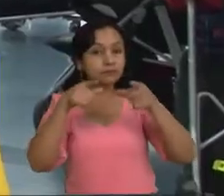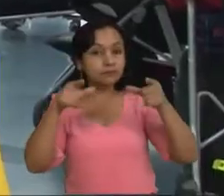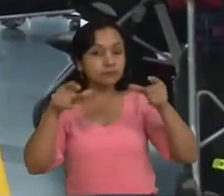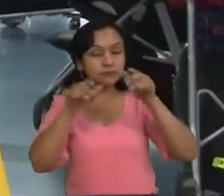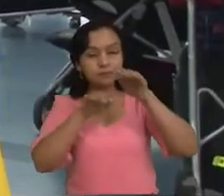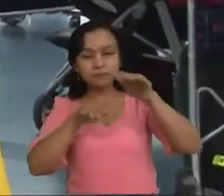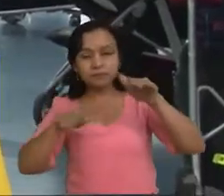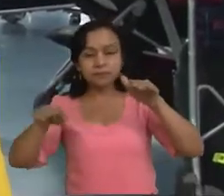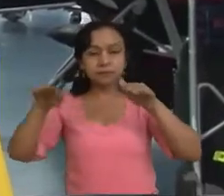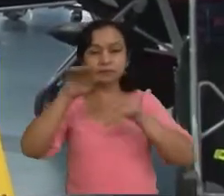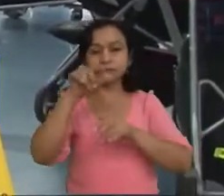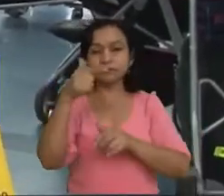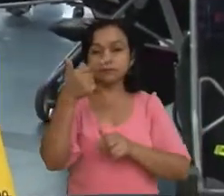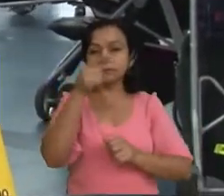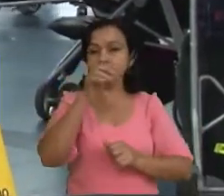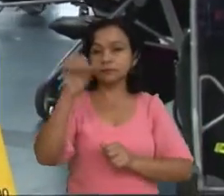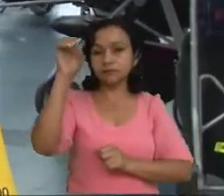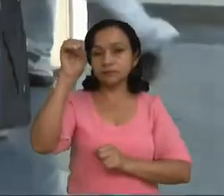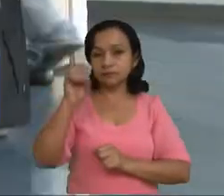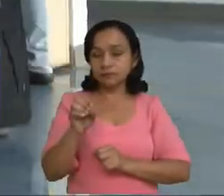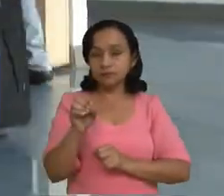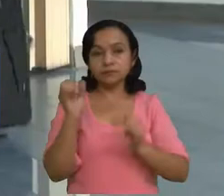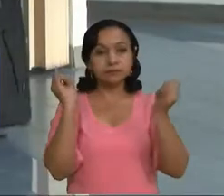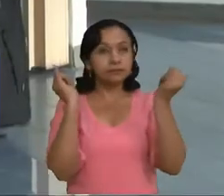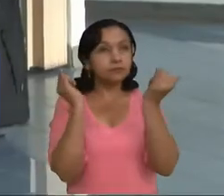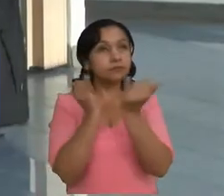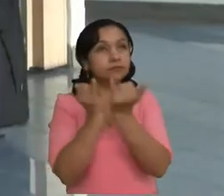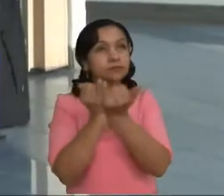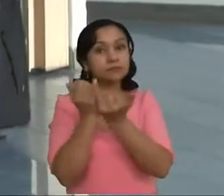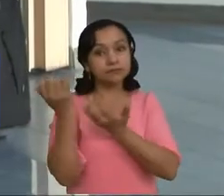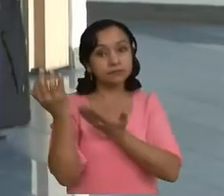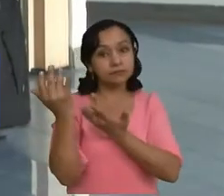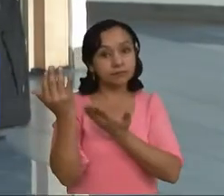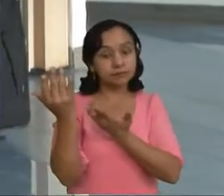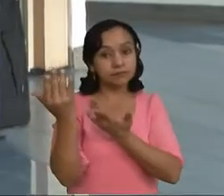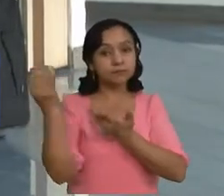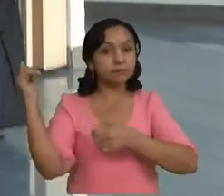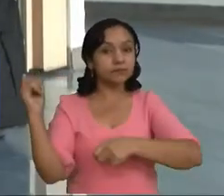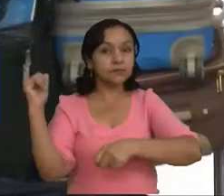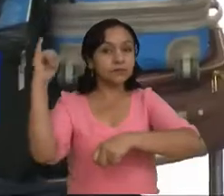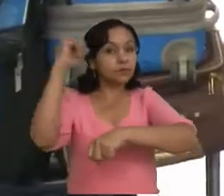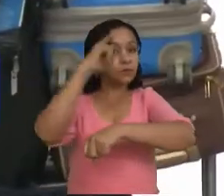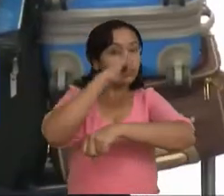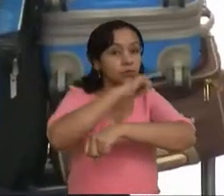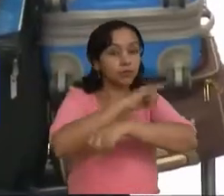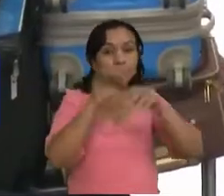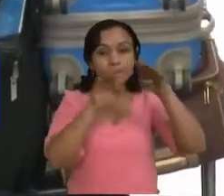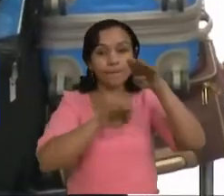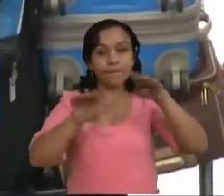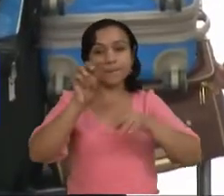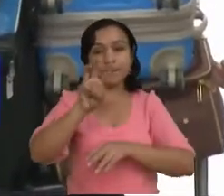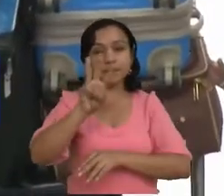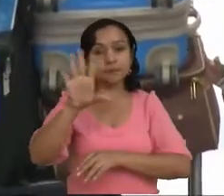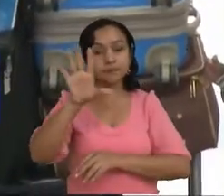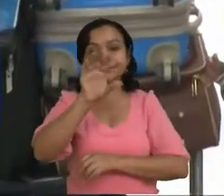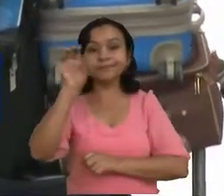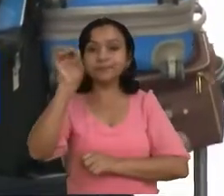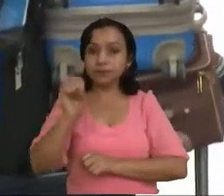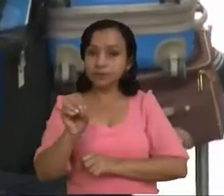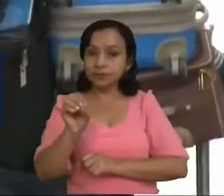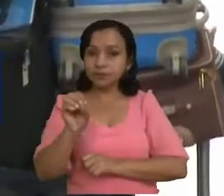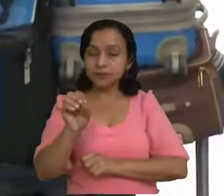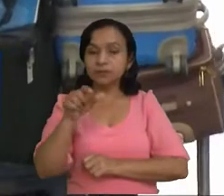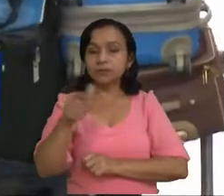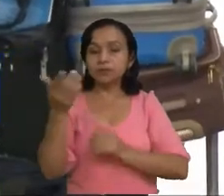incremente en un 7%. Asimismo, se espera que la frecuencia de vuelos aumente en un 35%. Esto